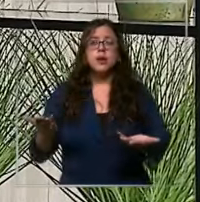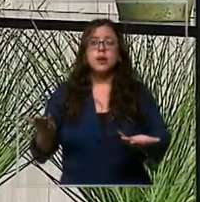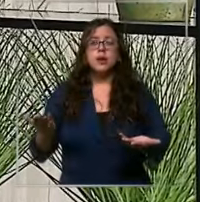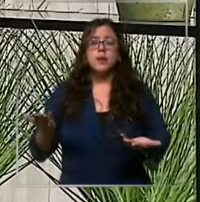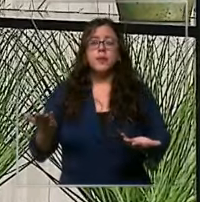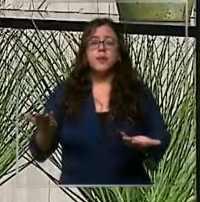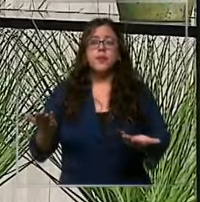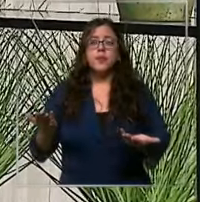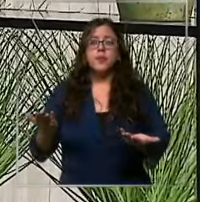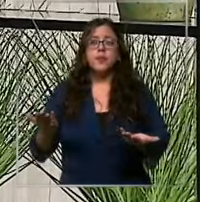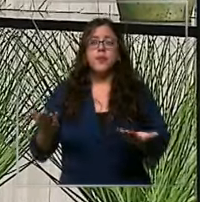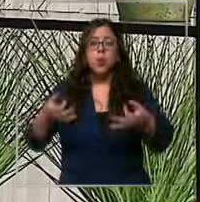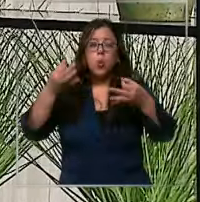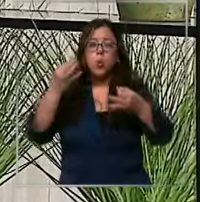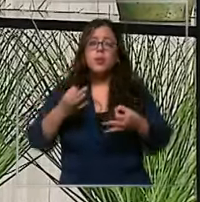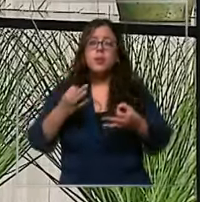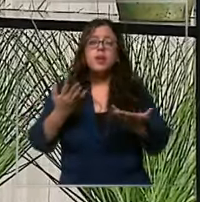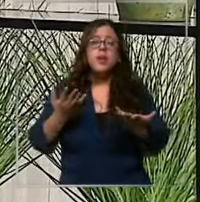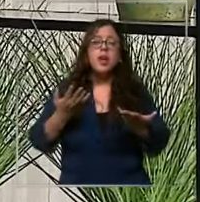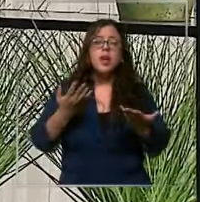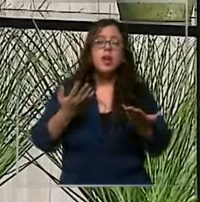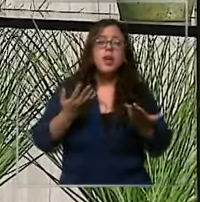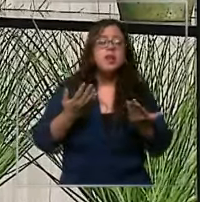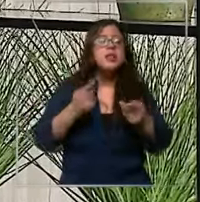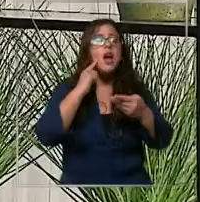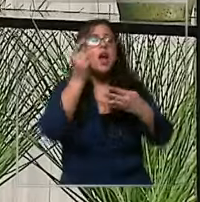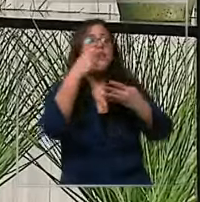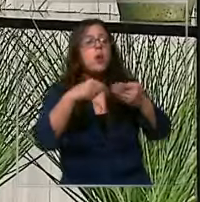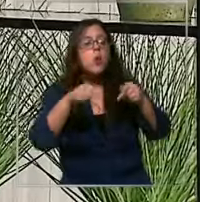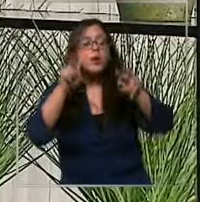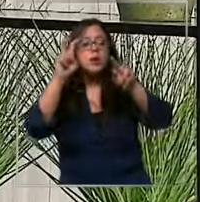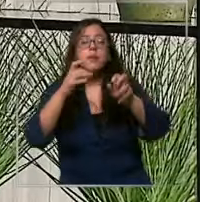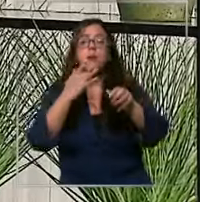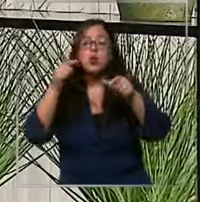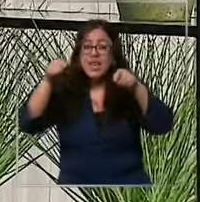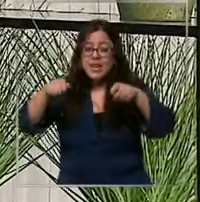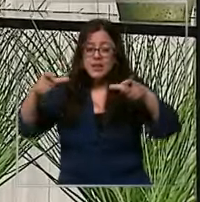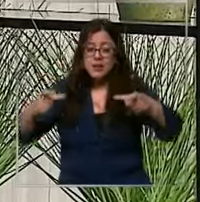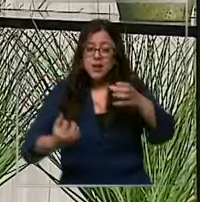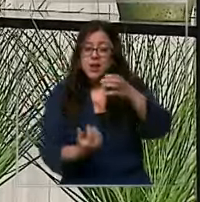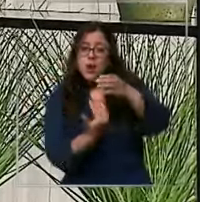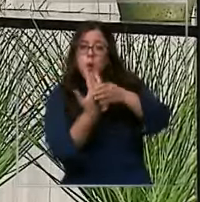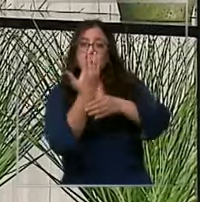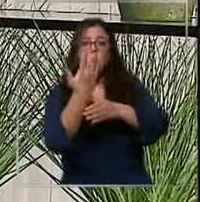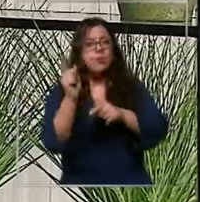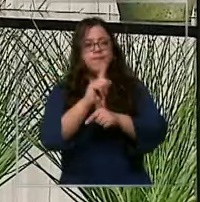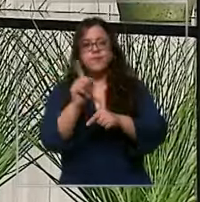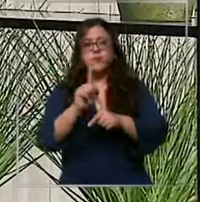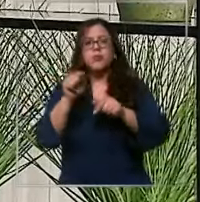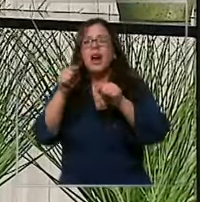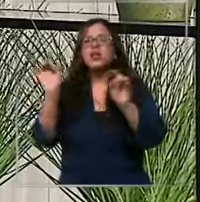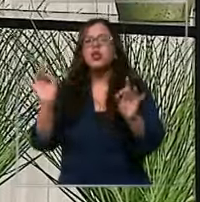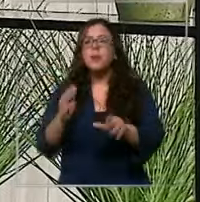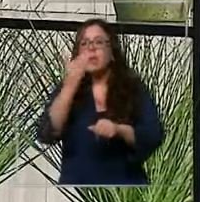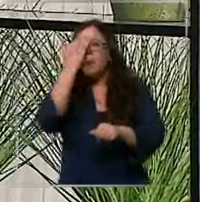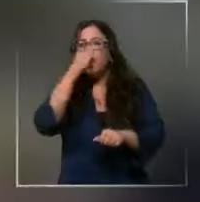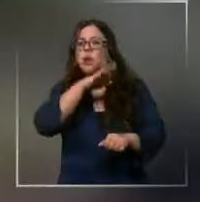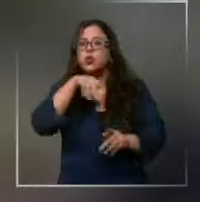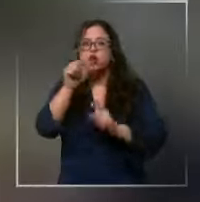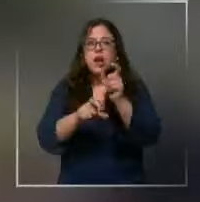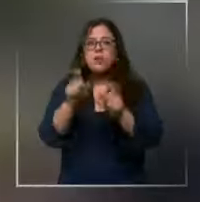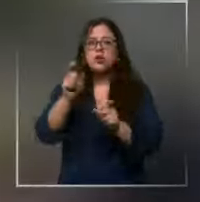a meterse directamente en este tema, porque, como digo, las piletas no están destinadas, hay una mala utilización de parte de la